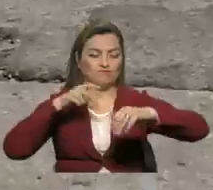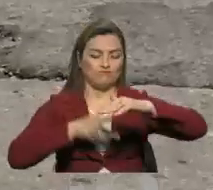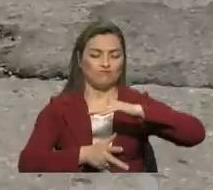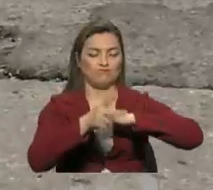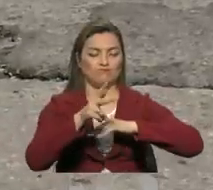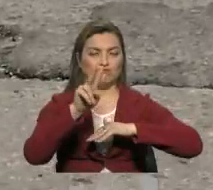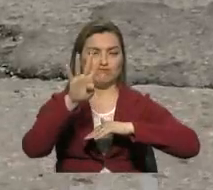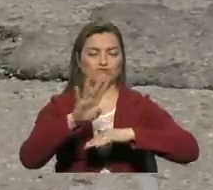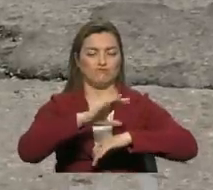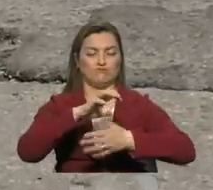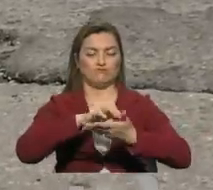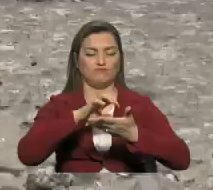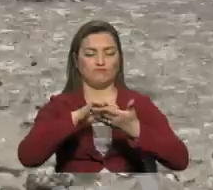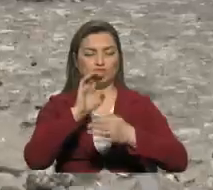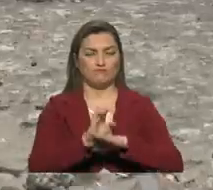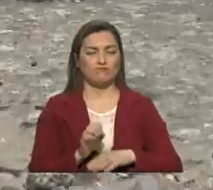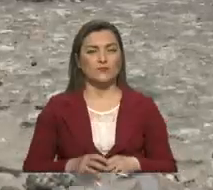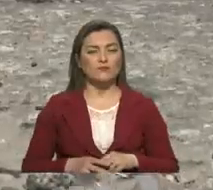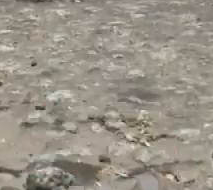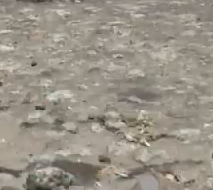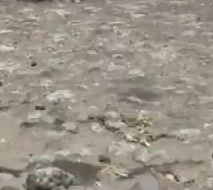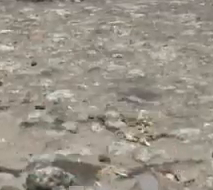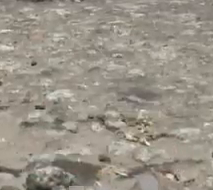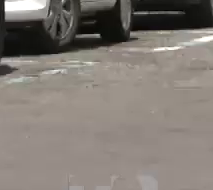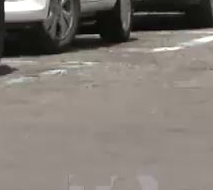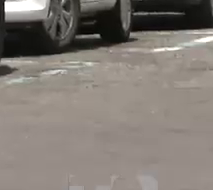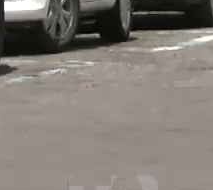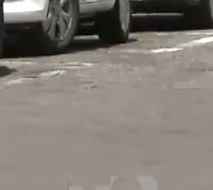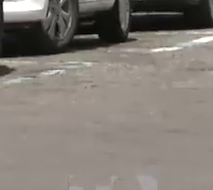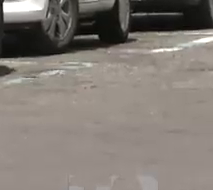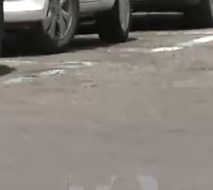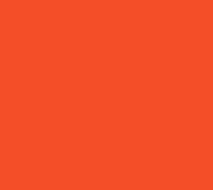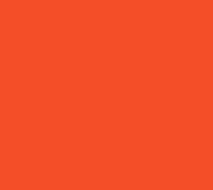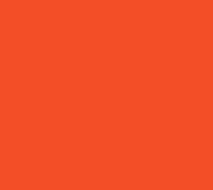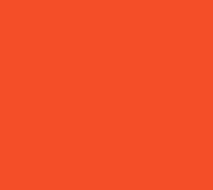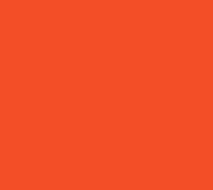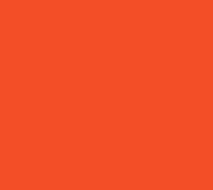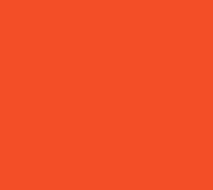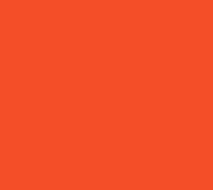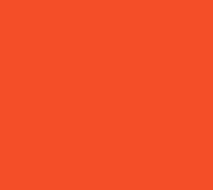registra en las 24 provincias del país. Helen Quiñones, 24 horas.